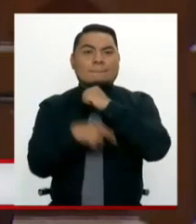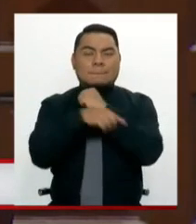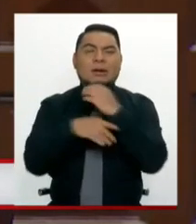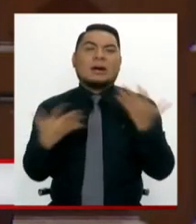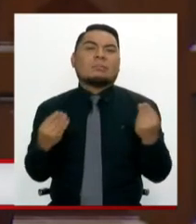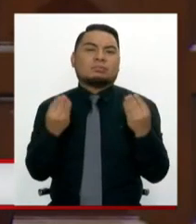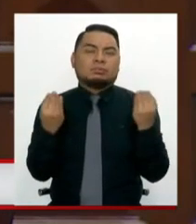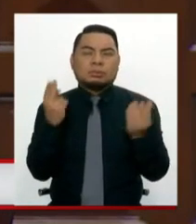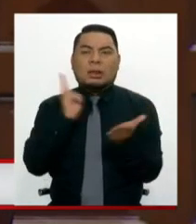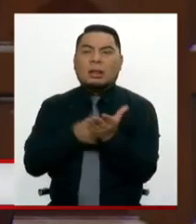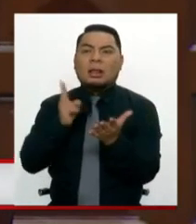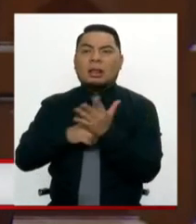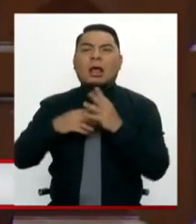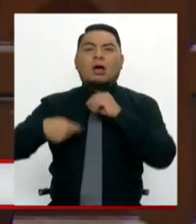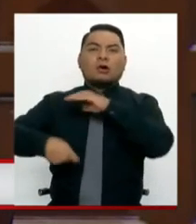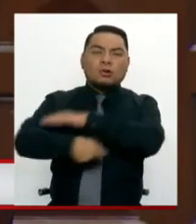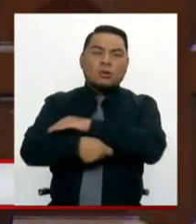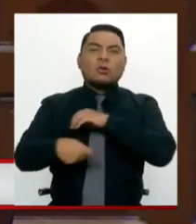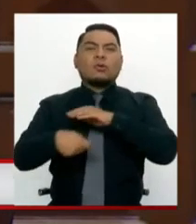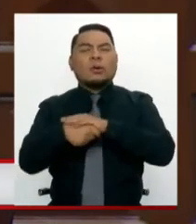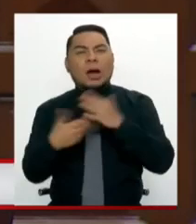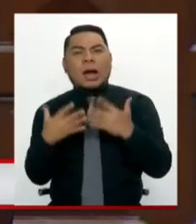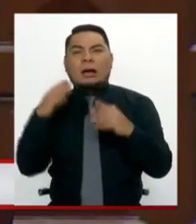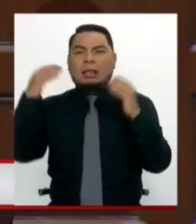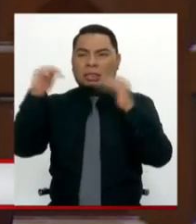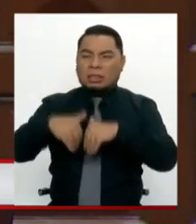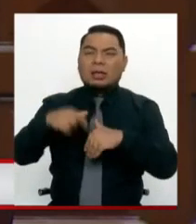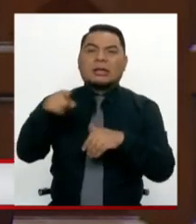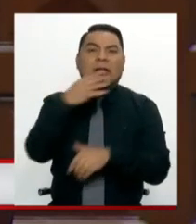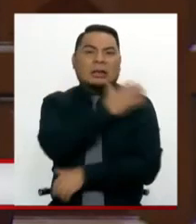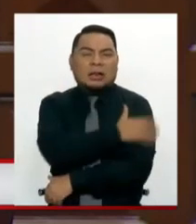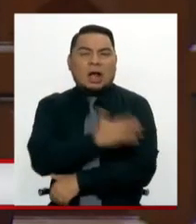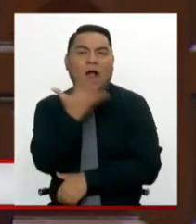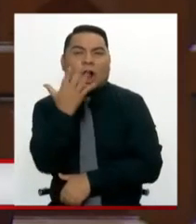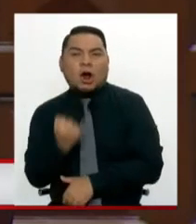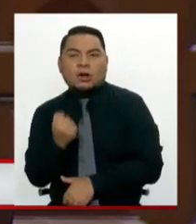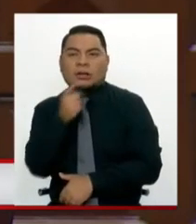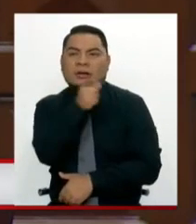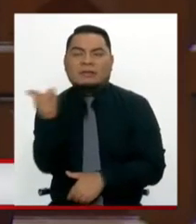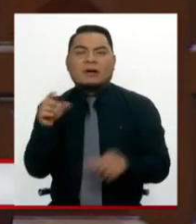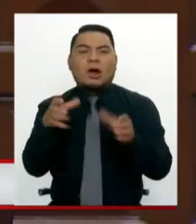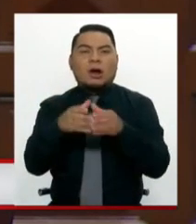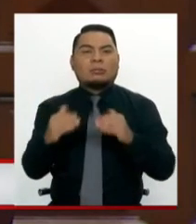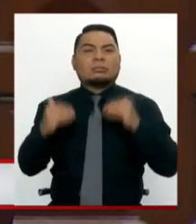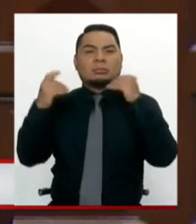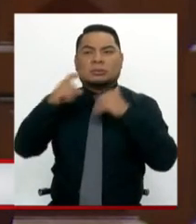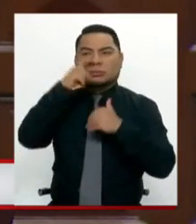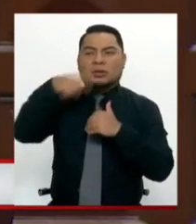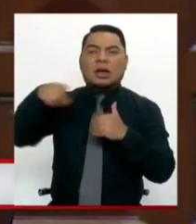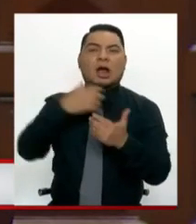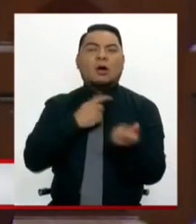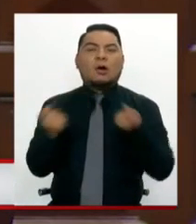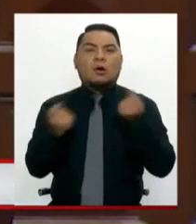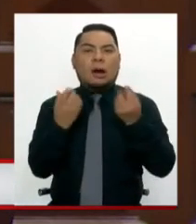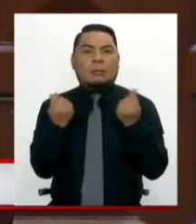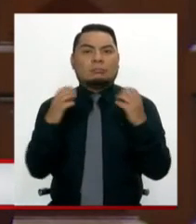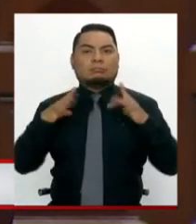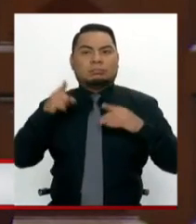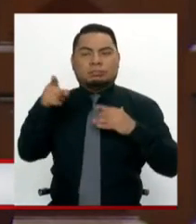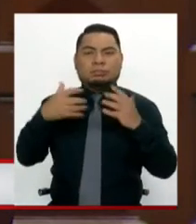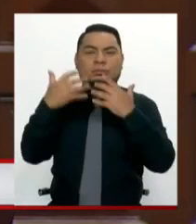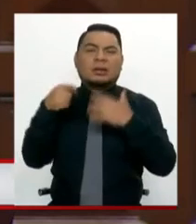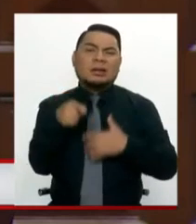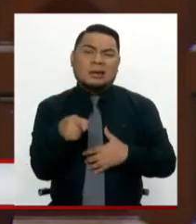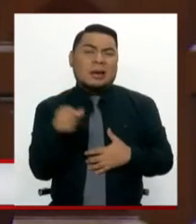la corrupción, por los turbios negocios, por los intereses egoístas de élites de poder económico, no le